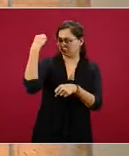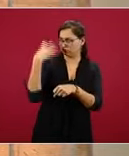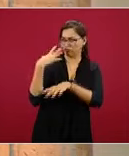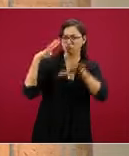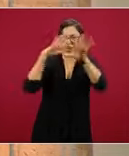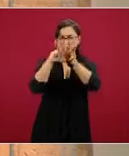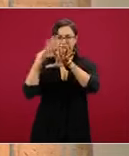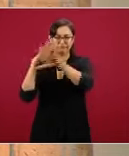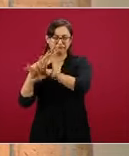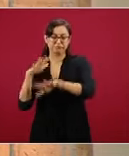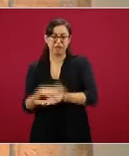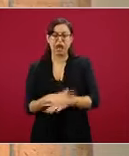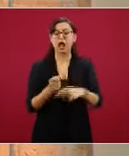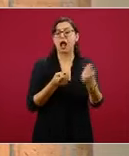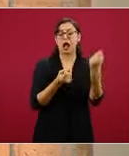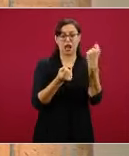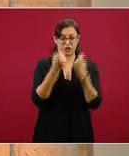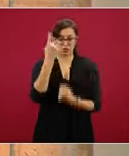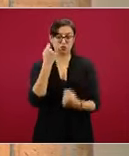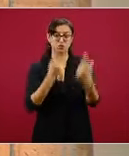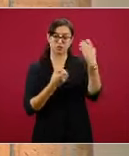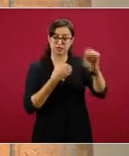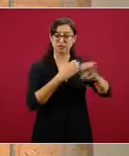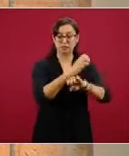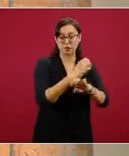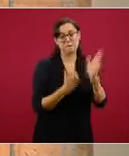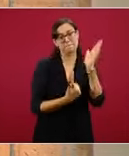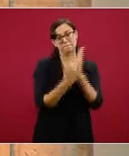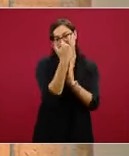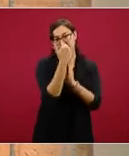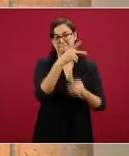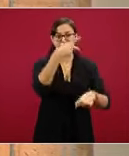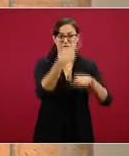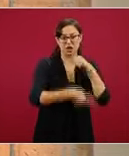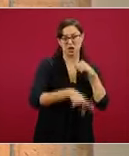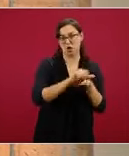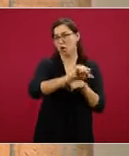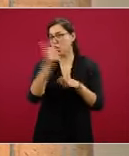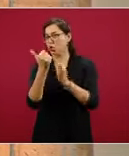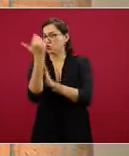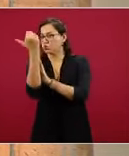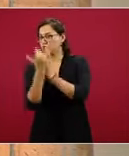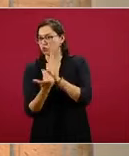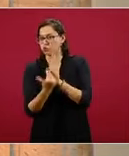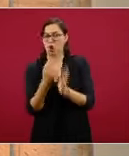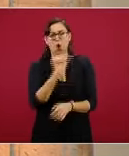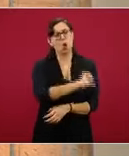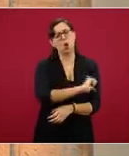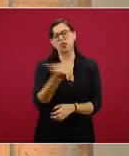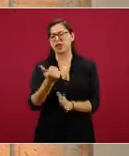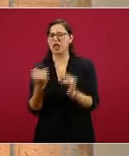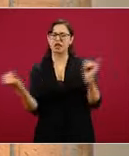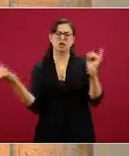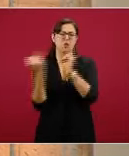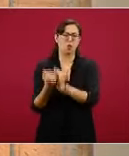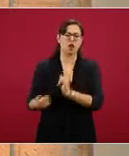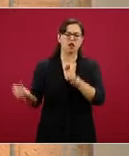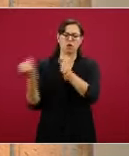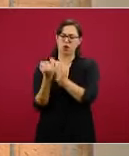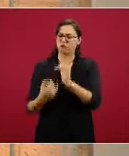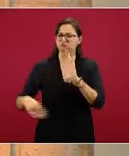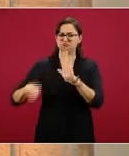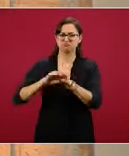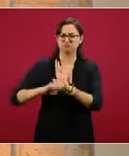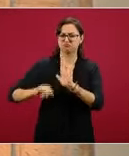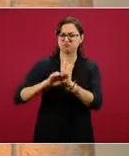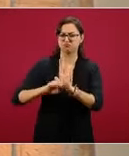riesgo. Algunas entidades incrementaron su riesgo, otras las disminuyeron y otras se mantienen en el mismo nivel que tenían